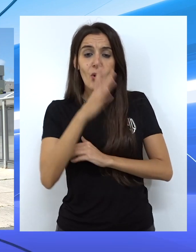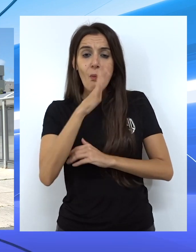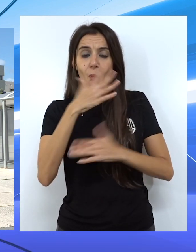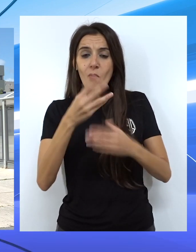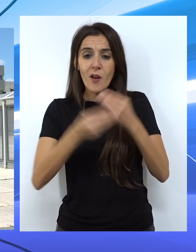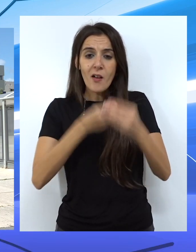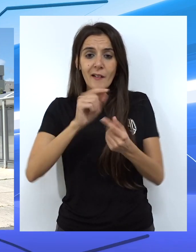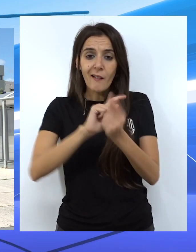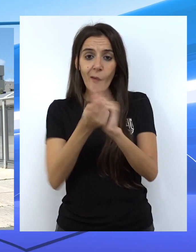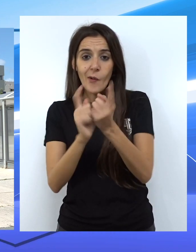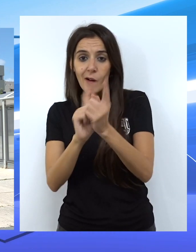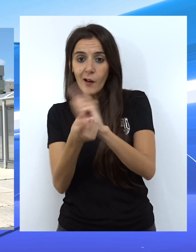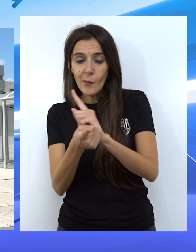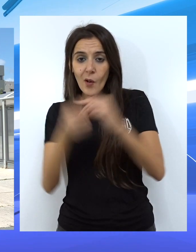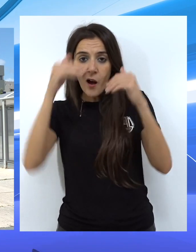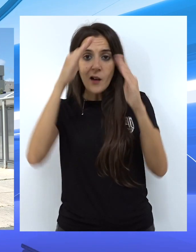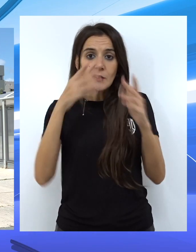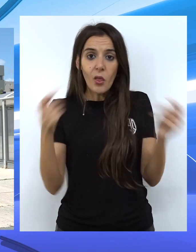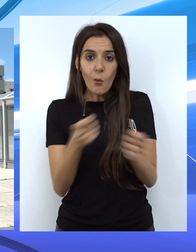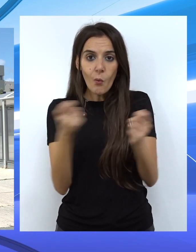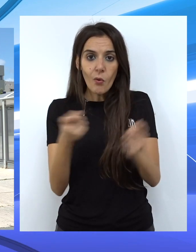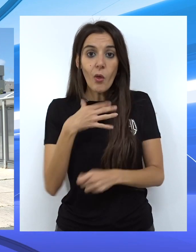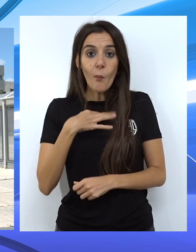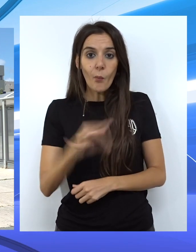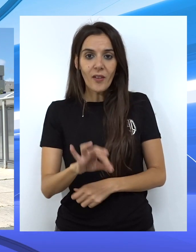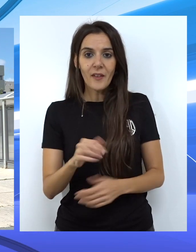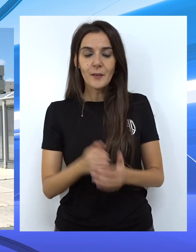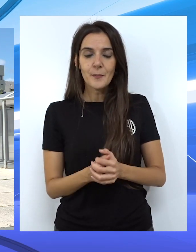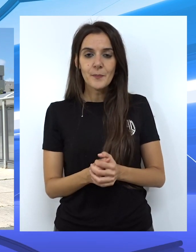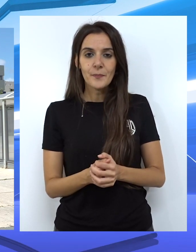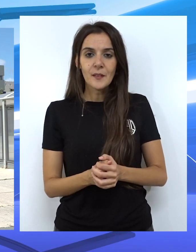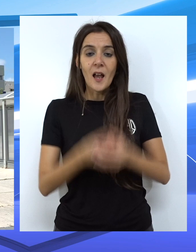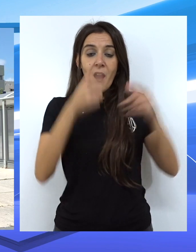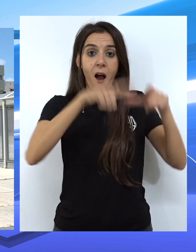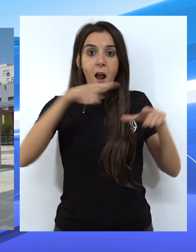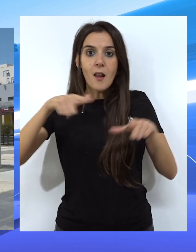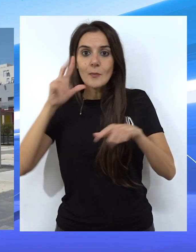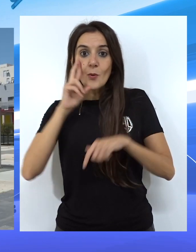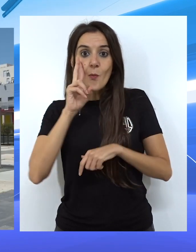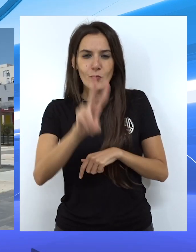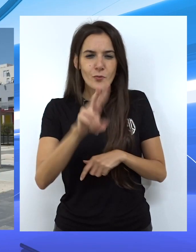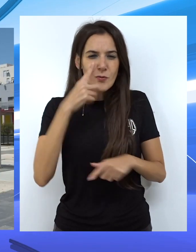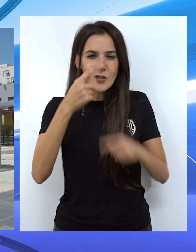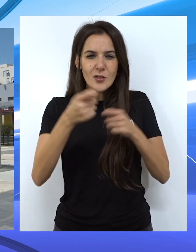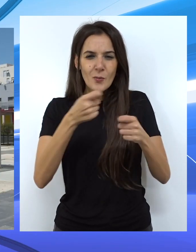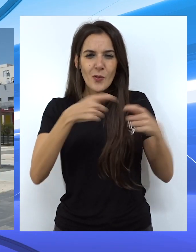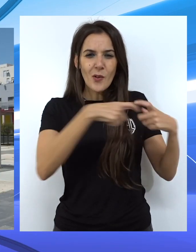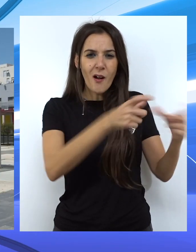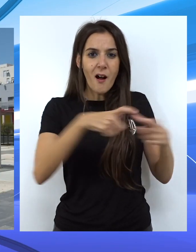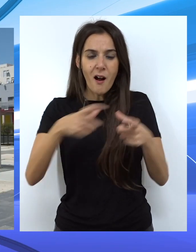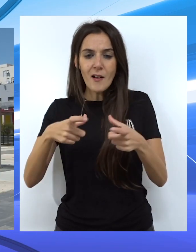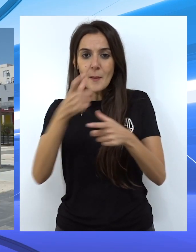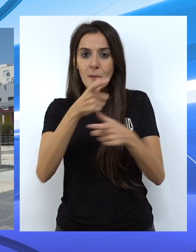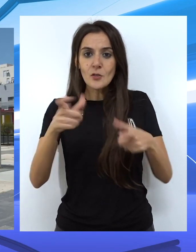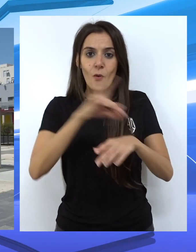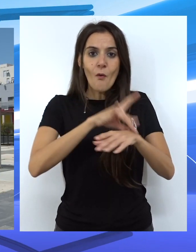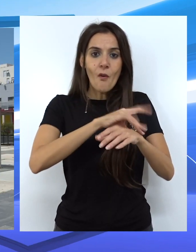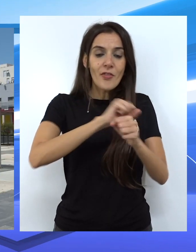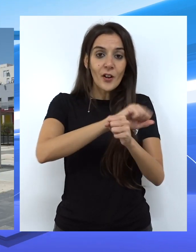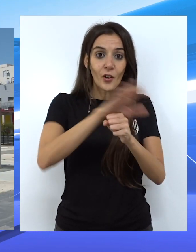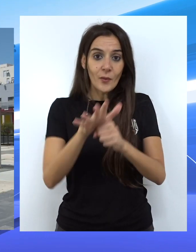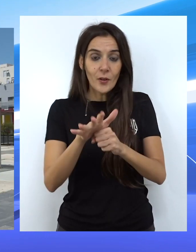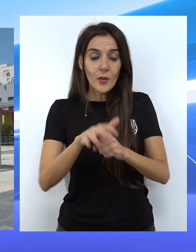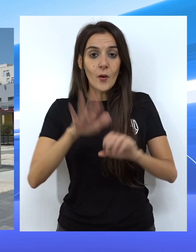provocado que se realicen modificaciones en la atención de urgencias así la sala de observación se ha convertido en área de pacientes con